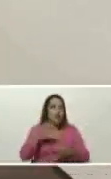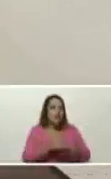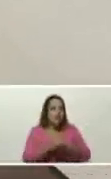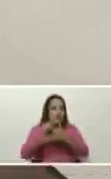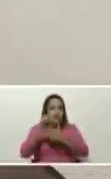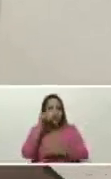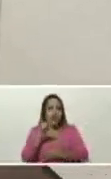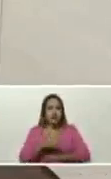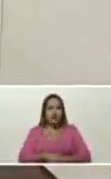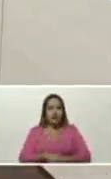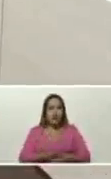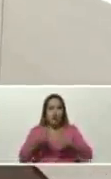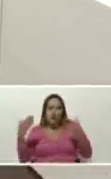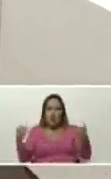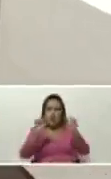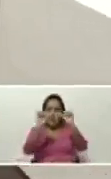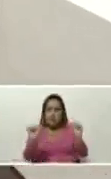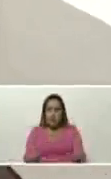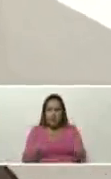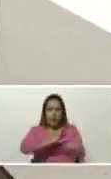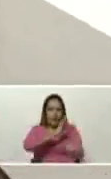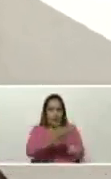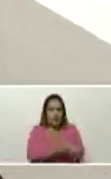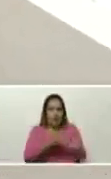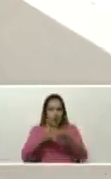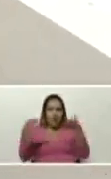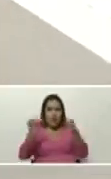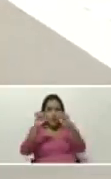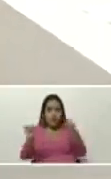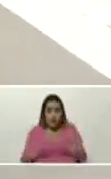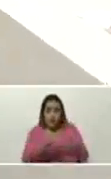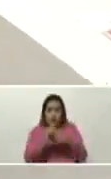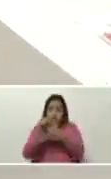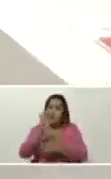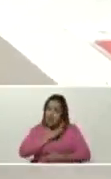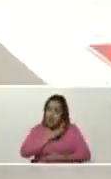como un gran sistema de fuerza, como un gran sistema de liderazgo, lo tenemos.